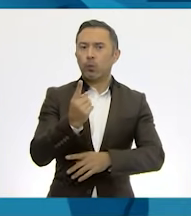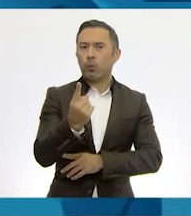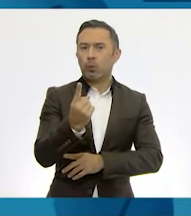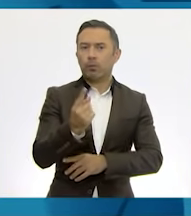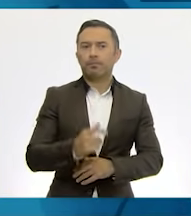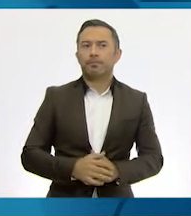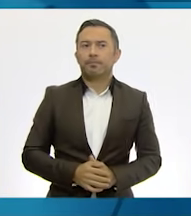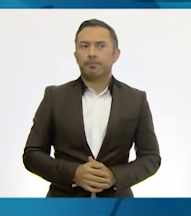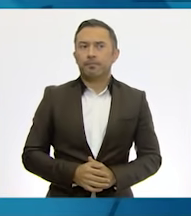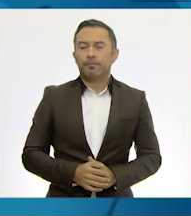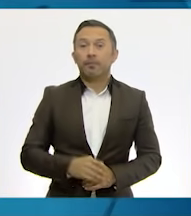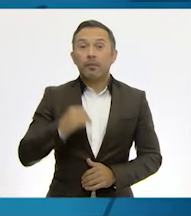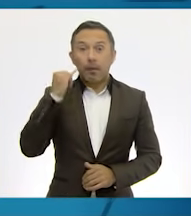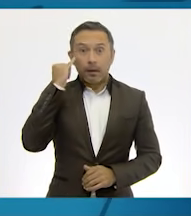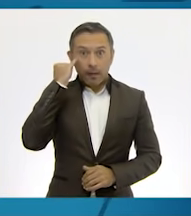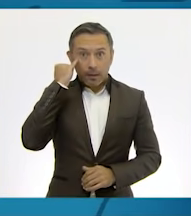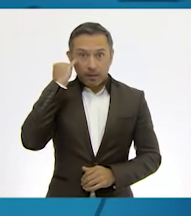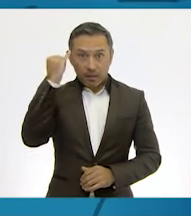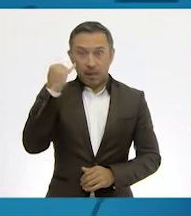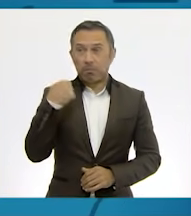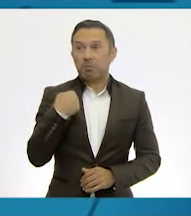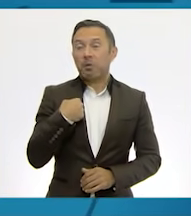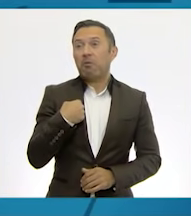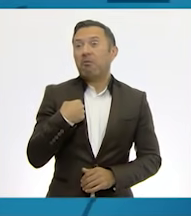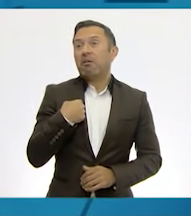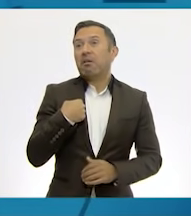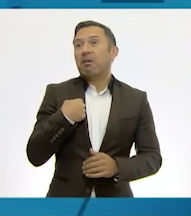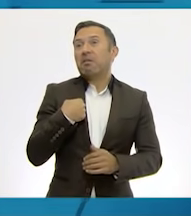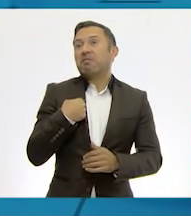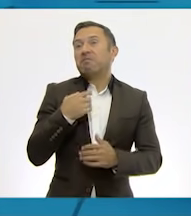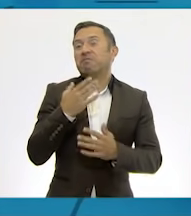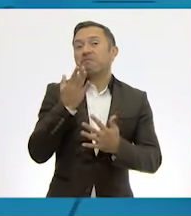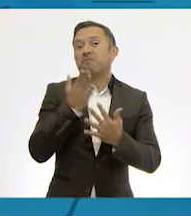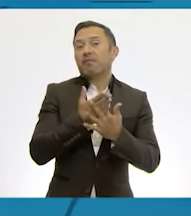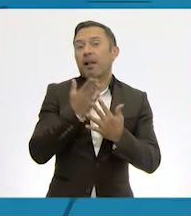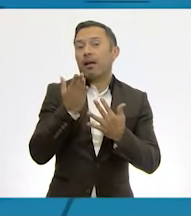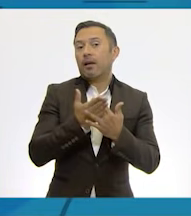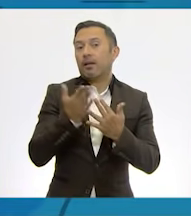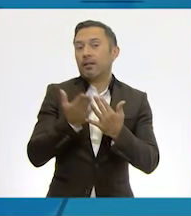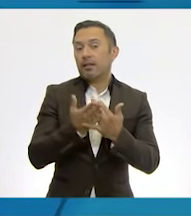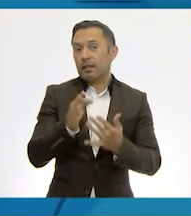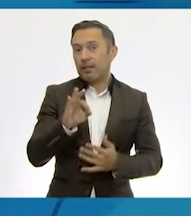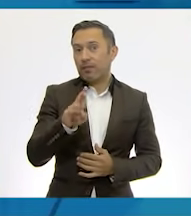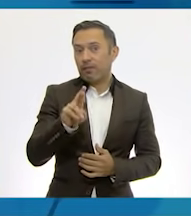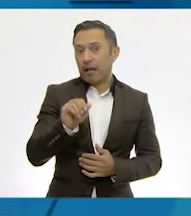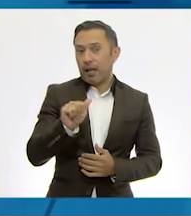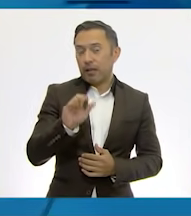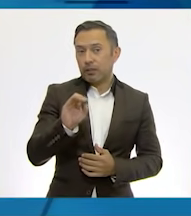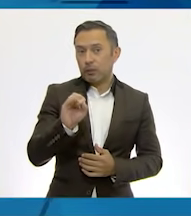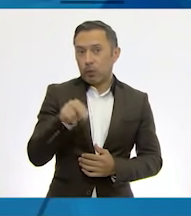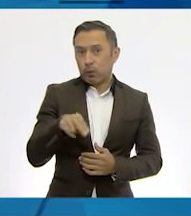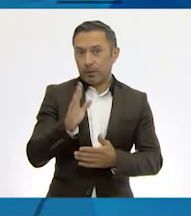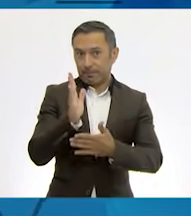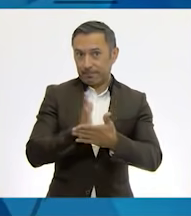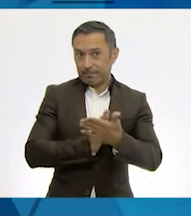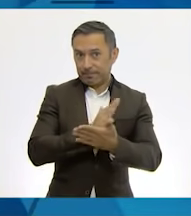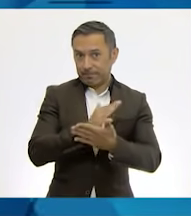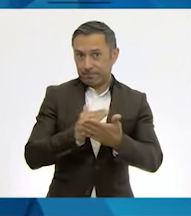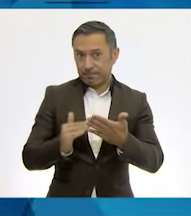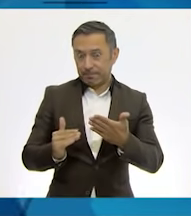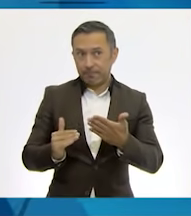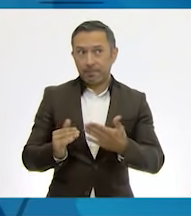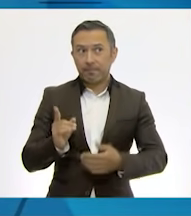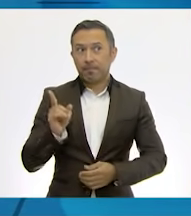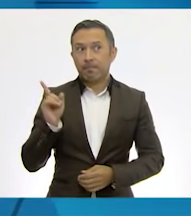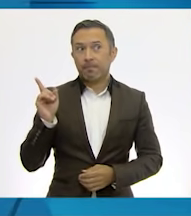representar la fracción? Bueno, voy a representar la fracción tres